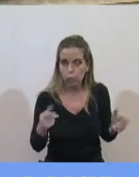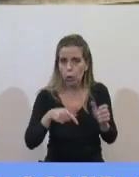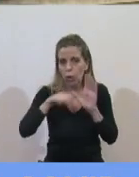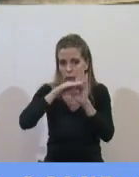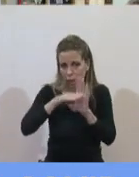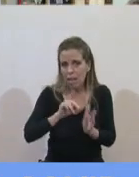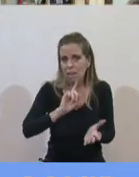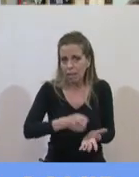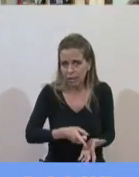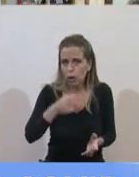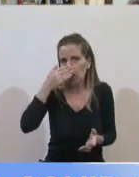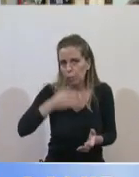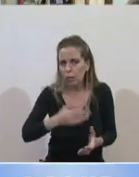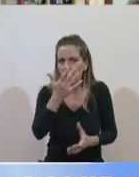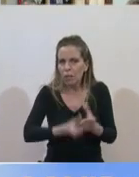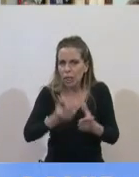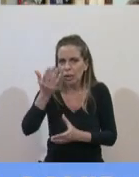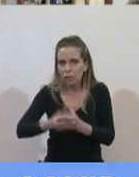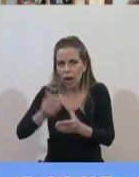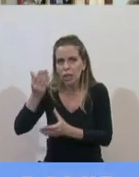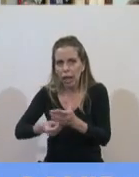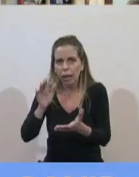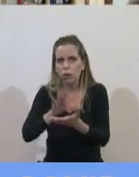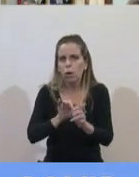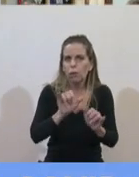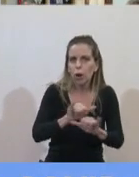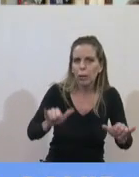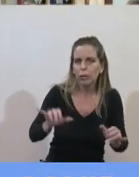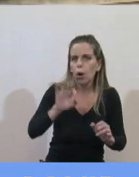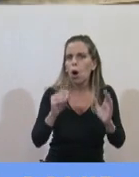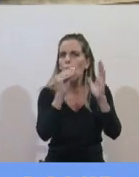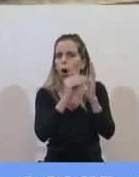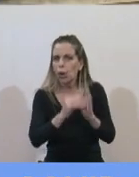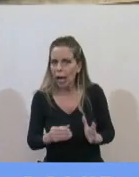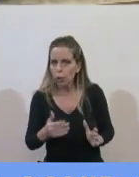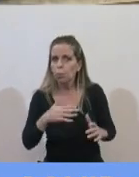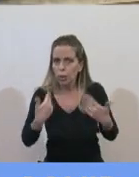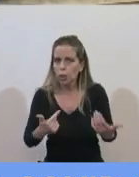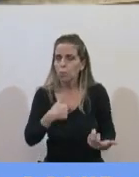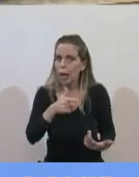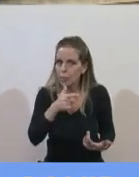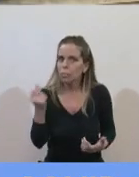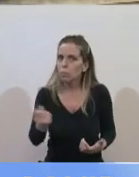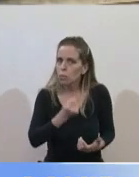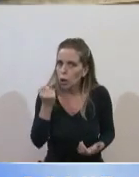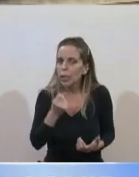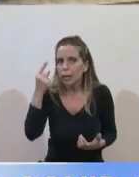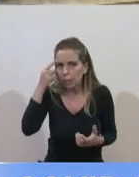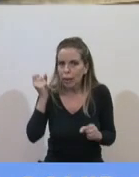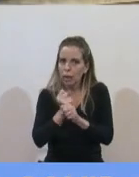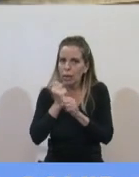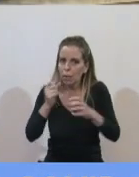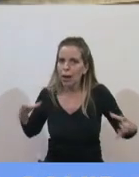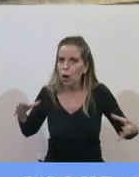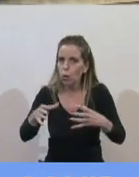problemas tuvieron problemas de datos o tuvieron problemas de implementación y creo por eso creo que es importante poder generar más inteligencia colectiva pensemos solamente